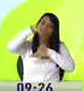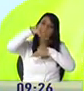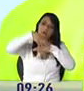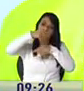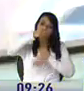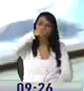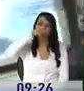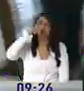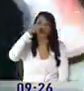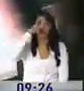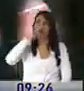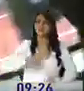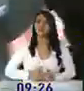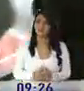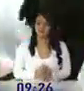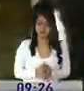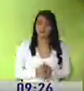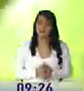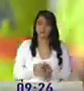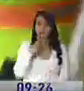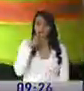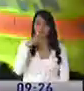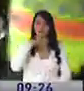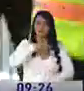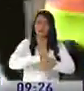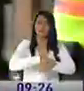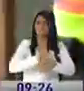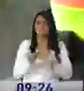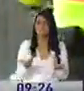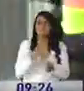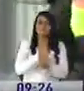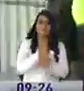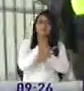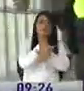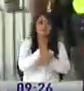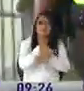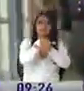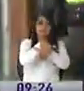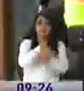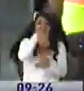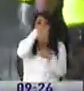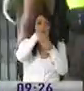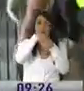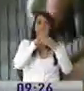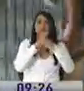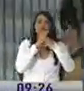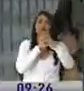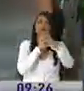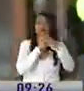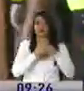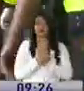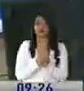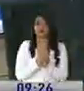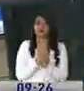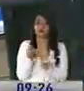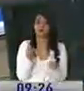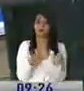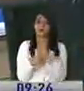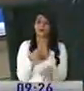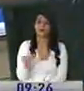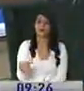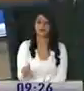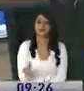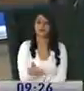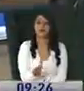droga el individuo fue detenido en el sector de la Alameda al interior de un bus Aparentemente vendía pescado Pero